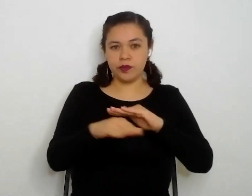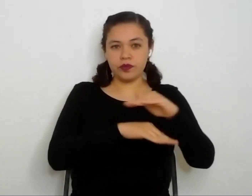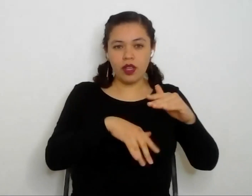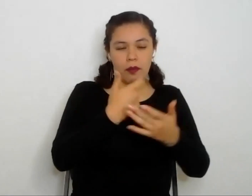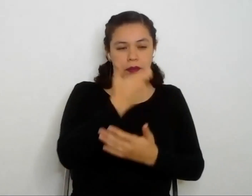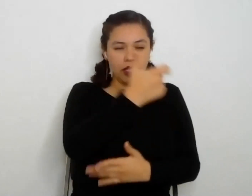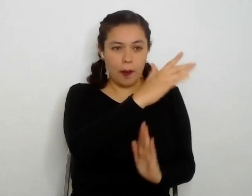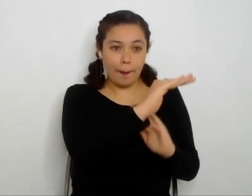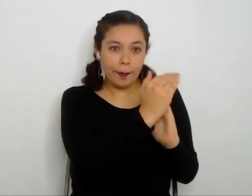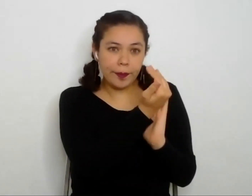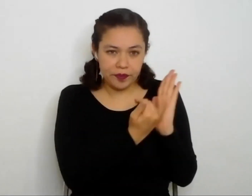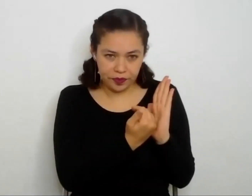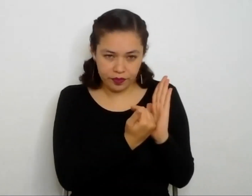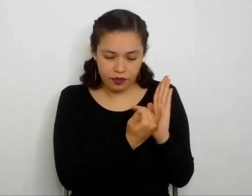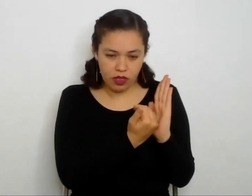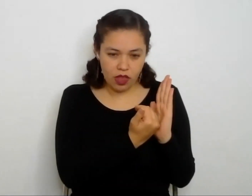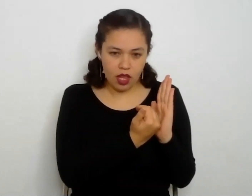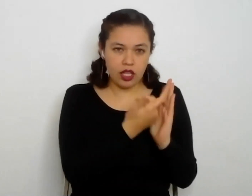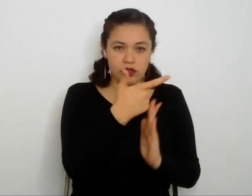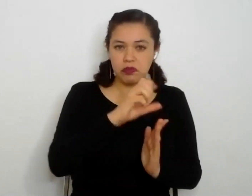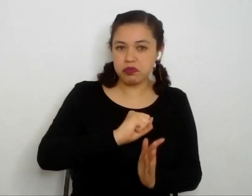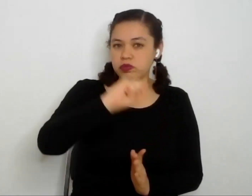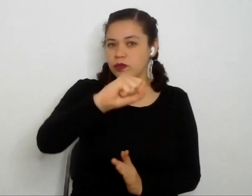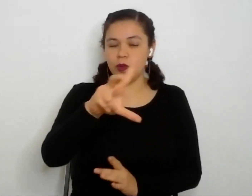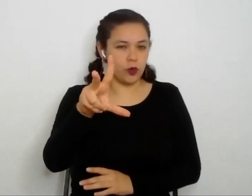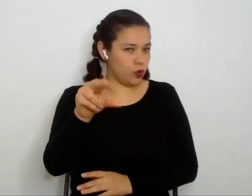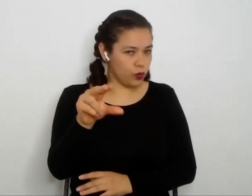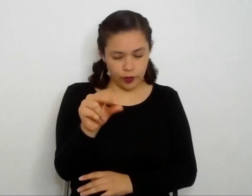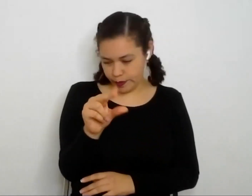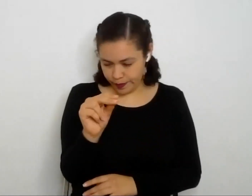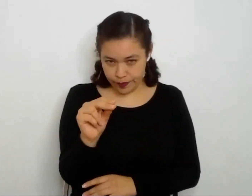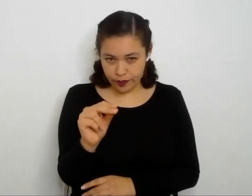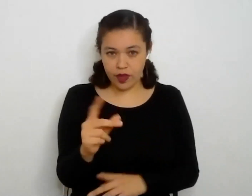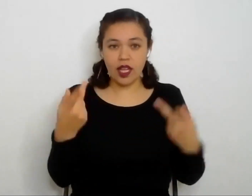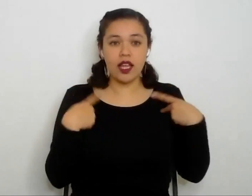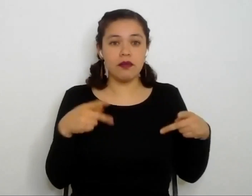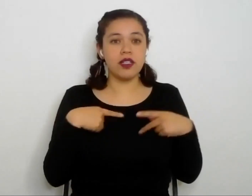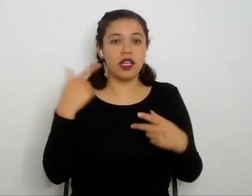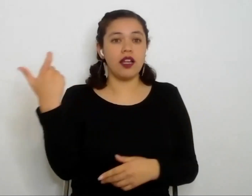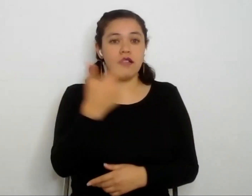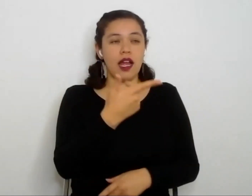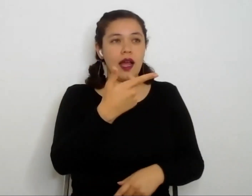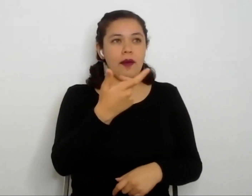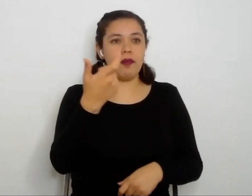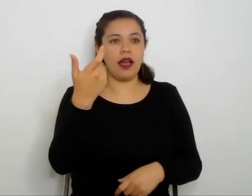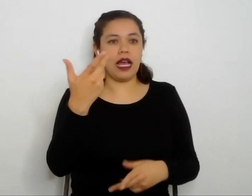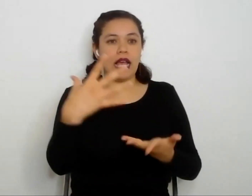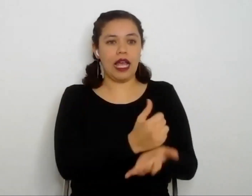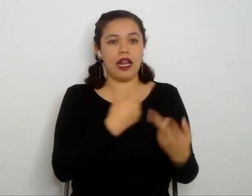mínimo. No es inflacionario. La mayoría de la gente no gana el sueldo mínimo.